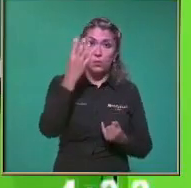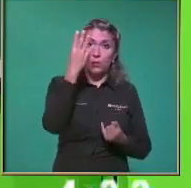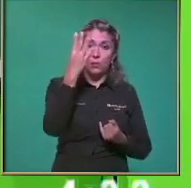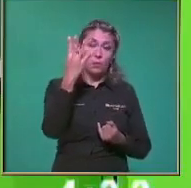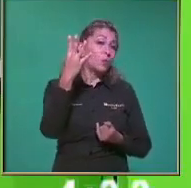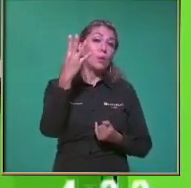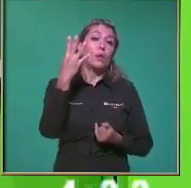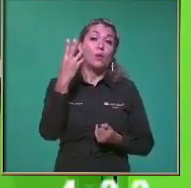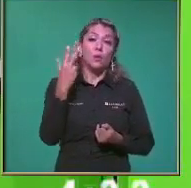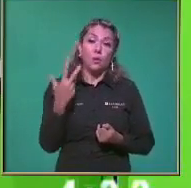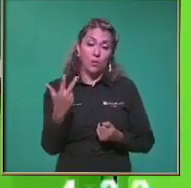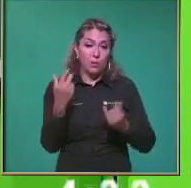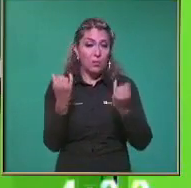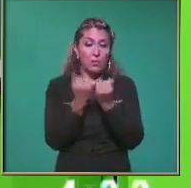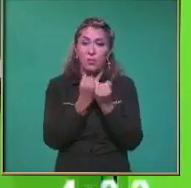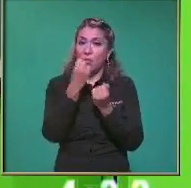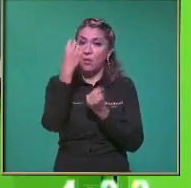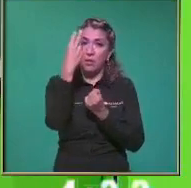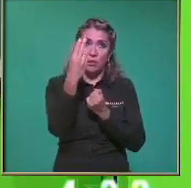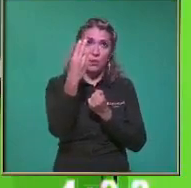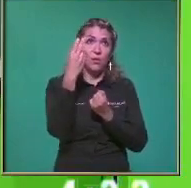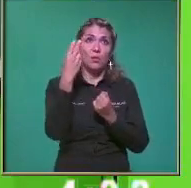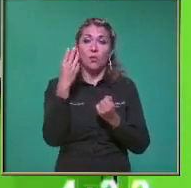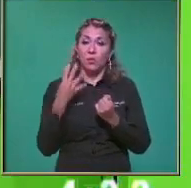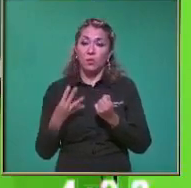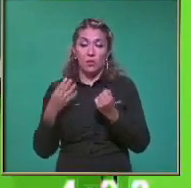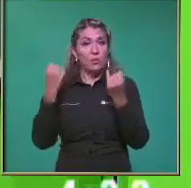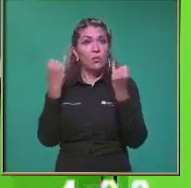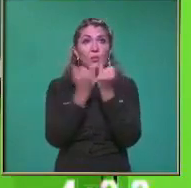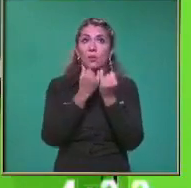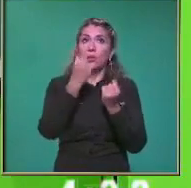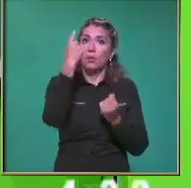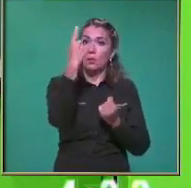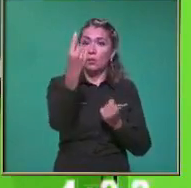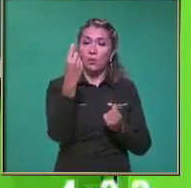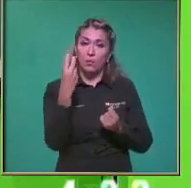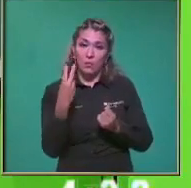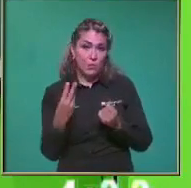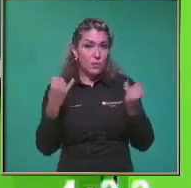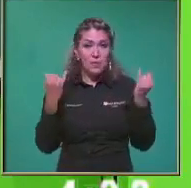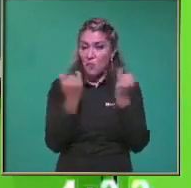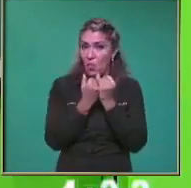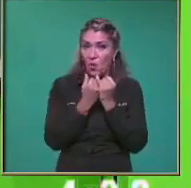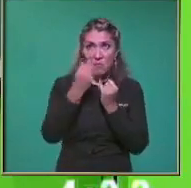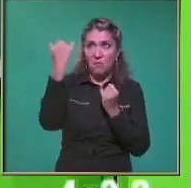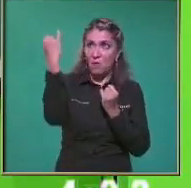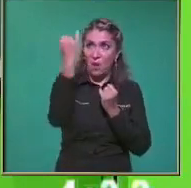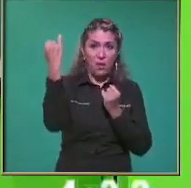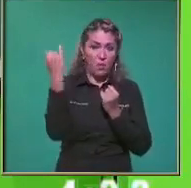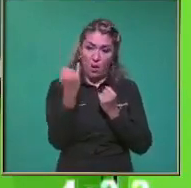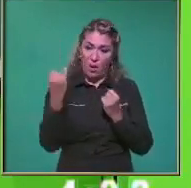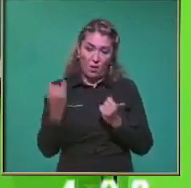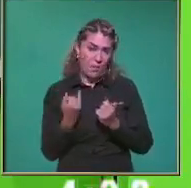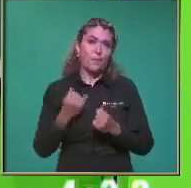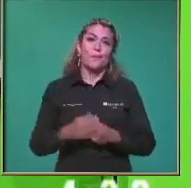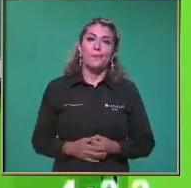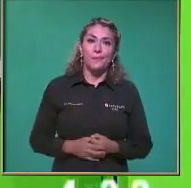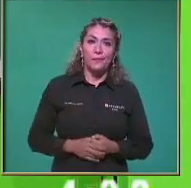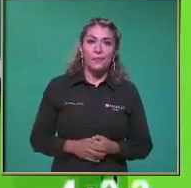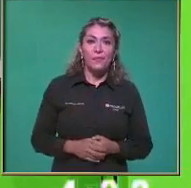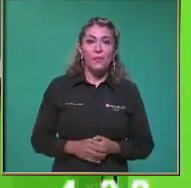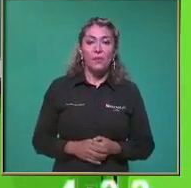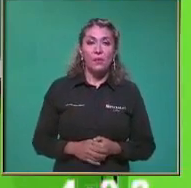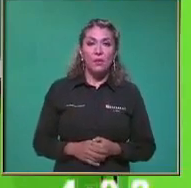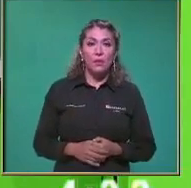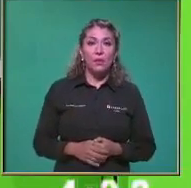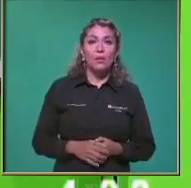mismo que dos cuartos. Es decir, ahí tengo fracciones equivalentes. Bueno, fracción equivalente puedo